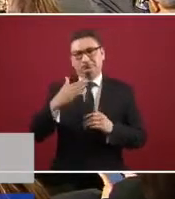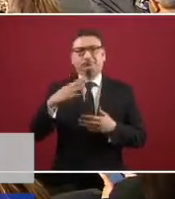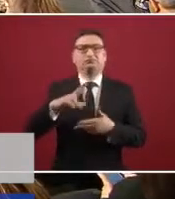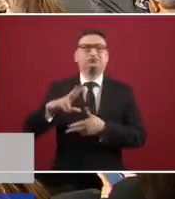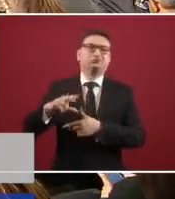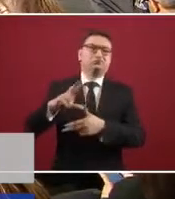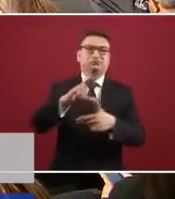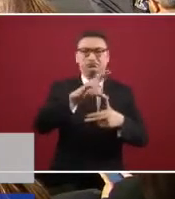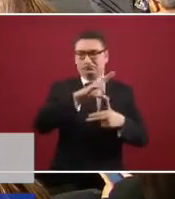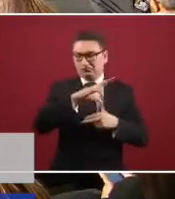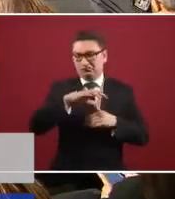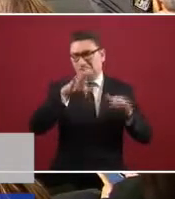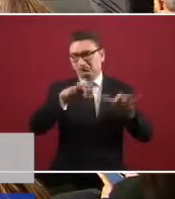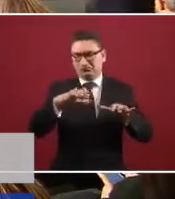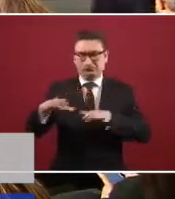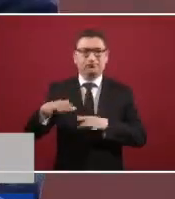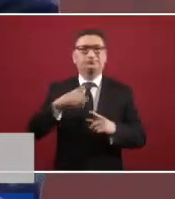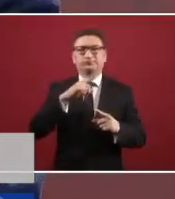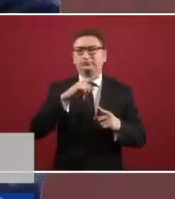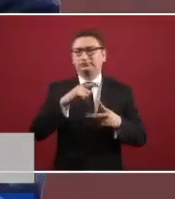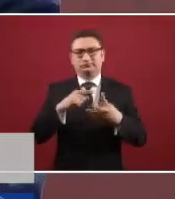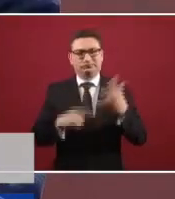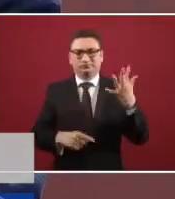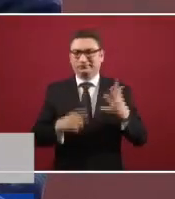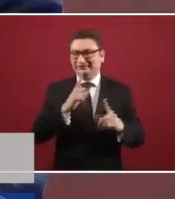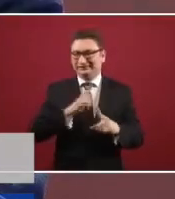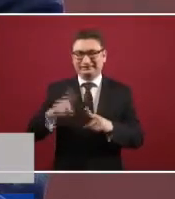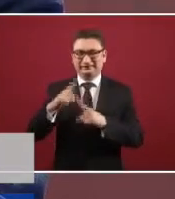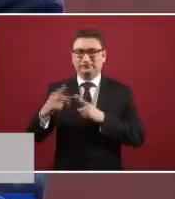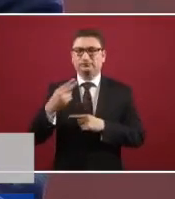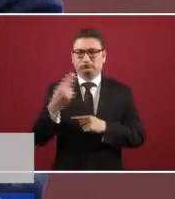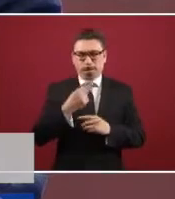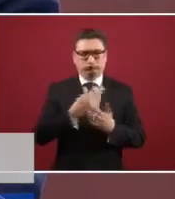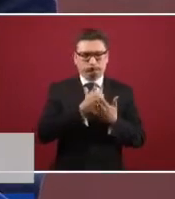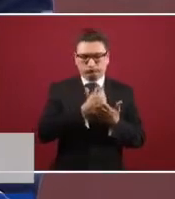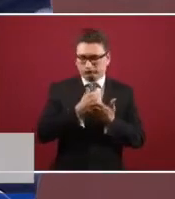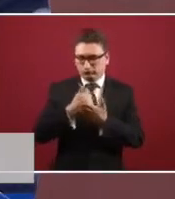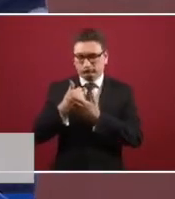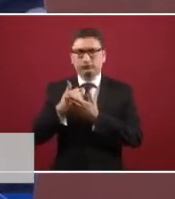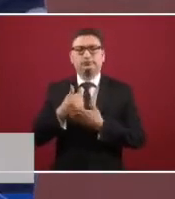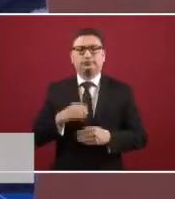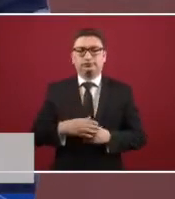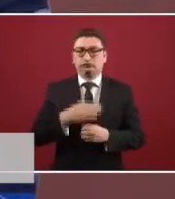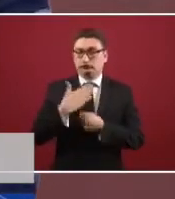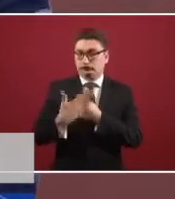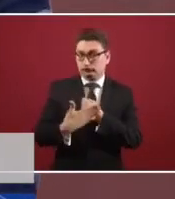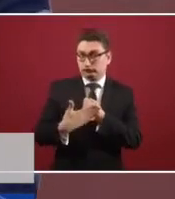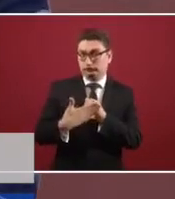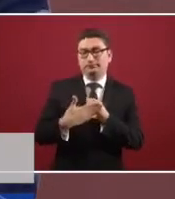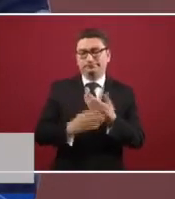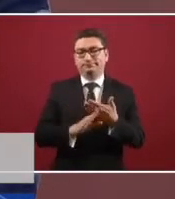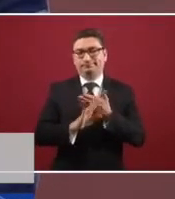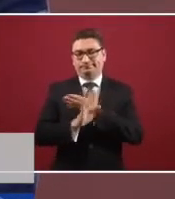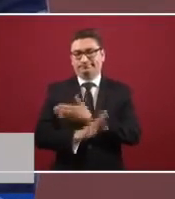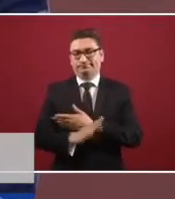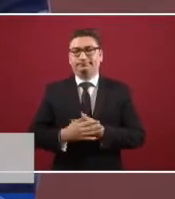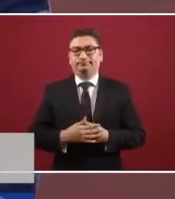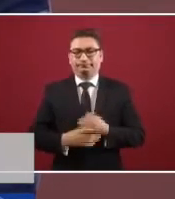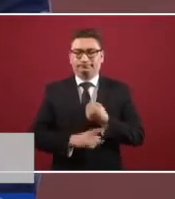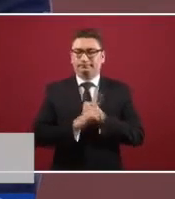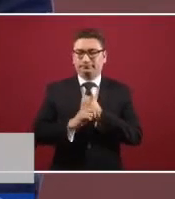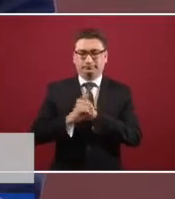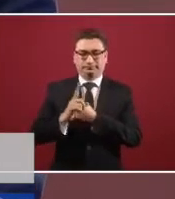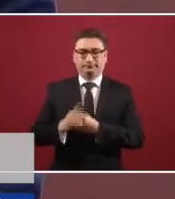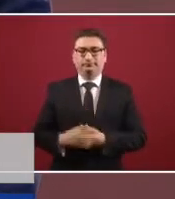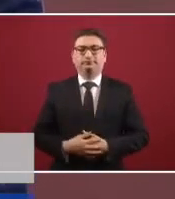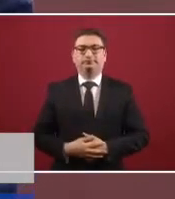de hoy el presidente presenta el programa de atención a la temporada de lluvias y huracanes para evitar desgracias. Informará la directora de Conagua y el